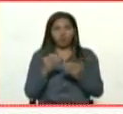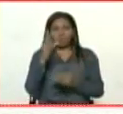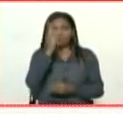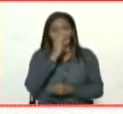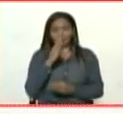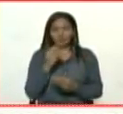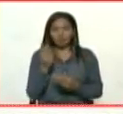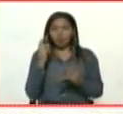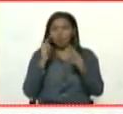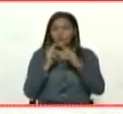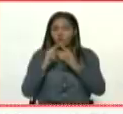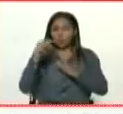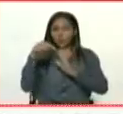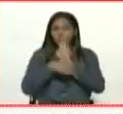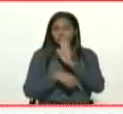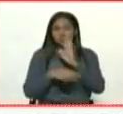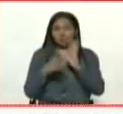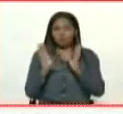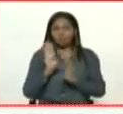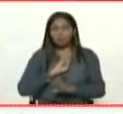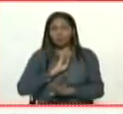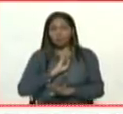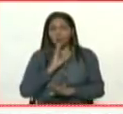que es un banco. Bien lo conozco.